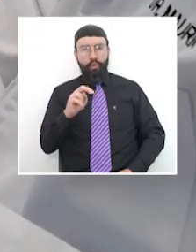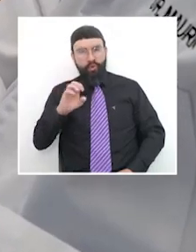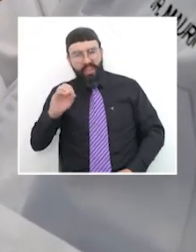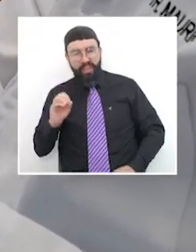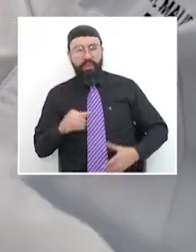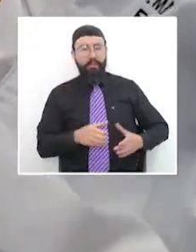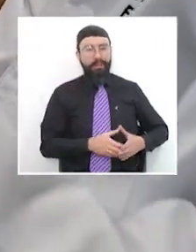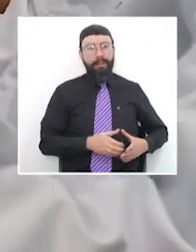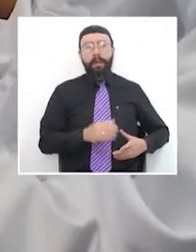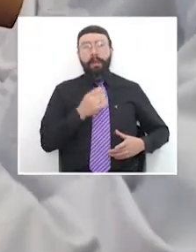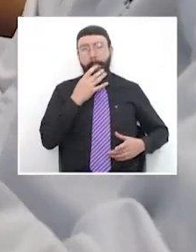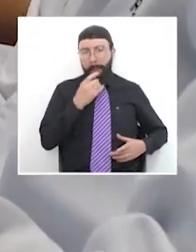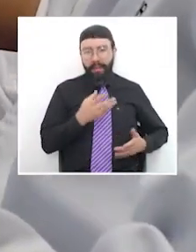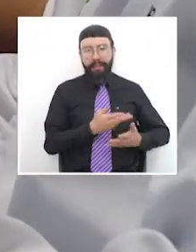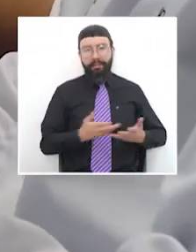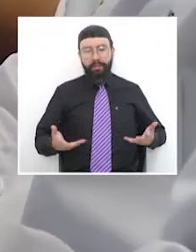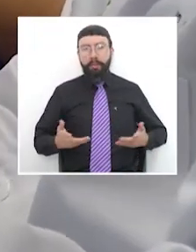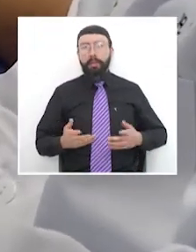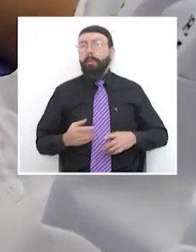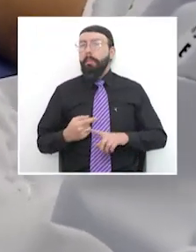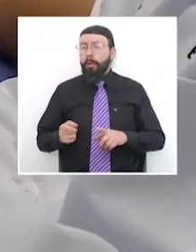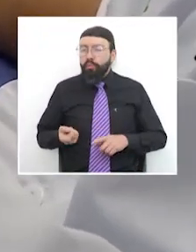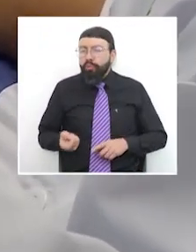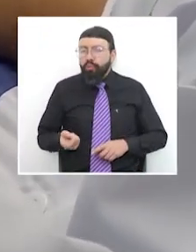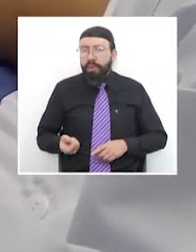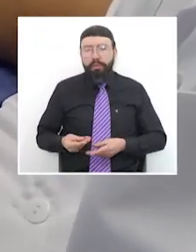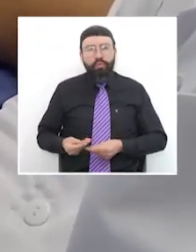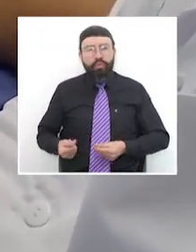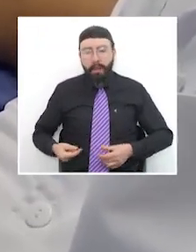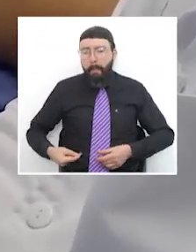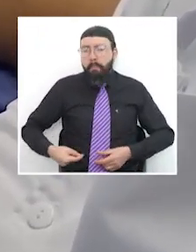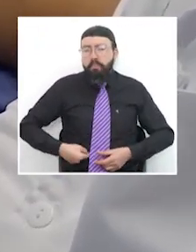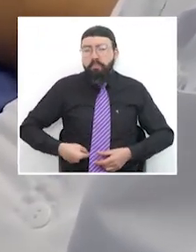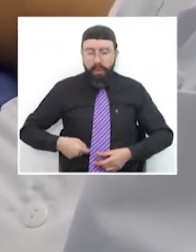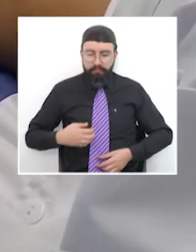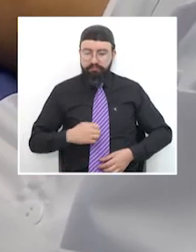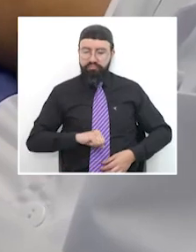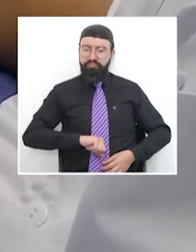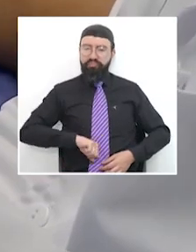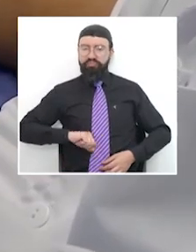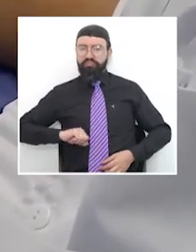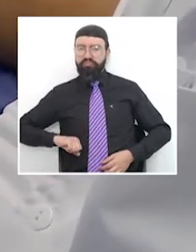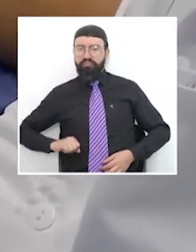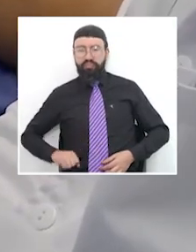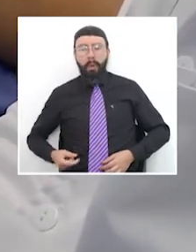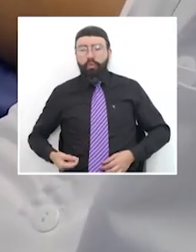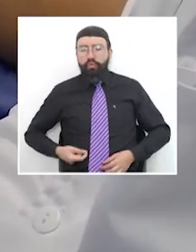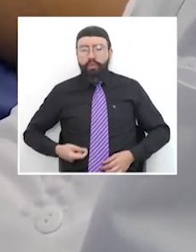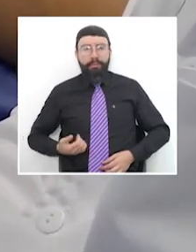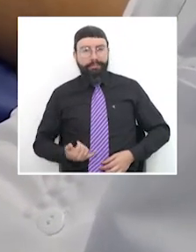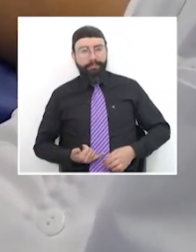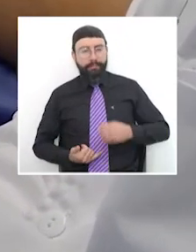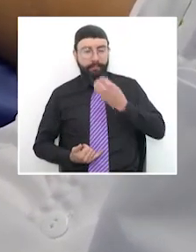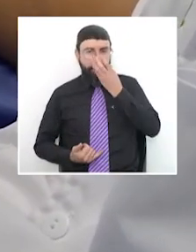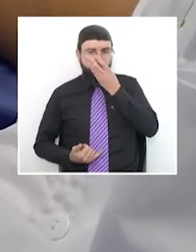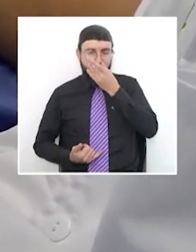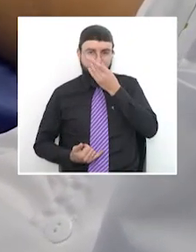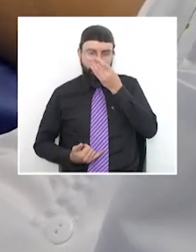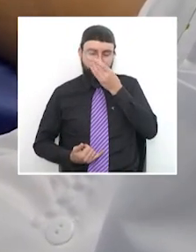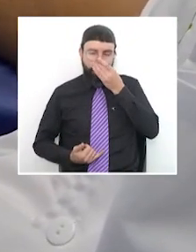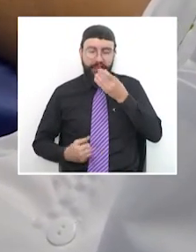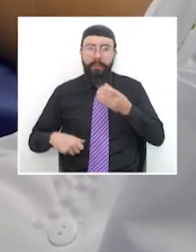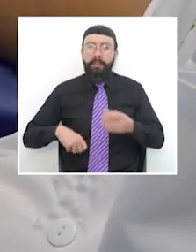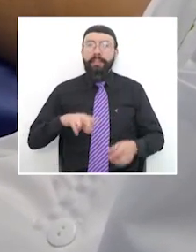del abdomen. Y este que llamamos de tejidos blandos, que ven acá, es de